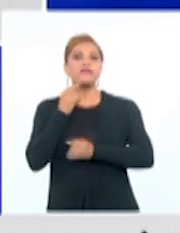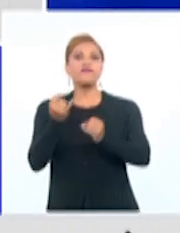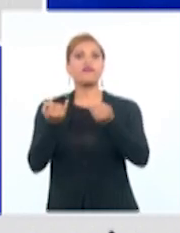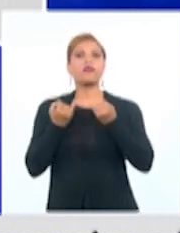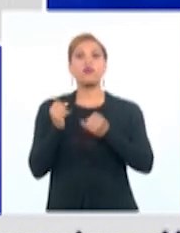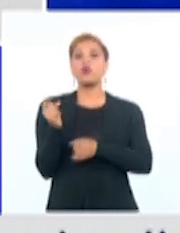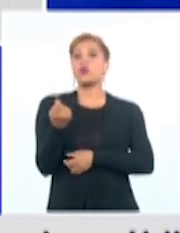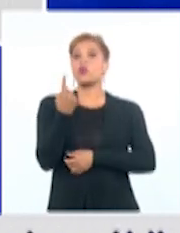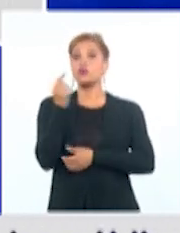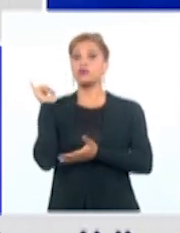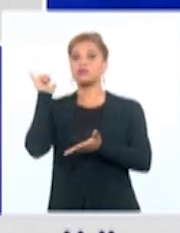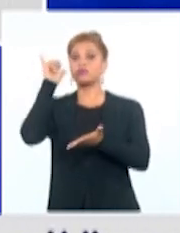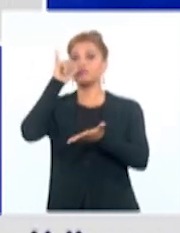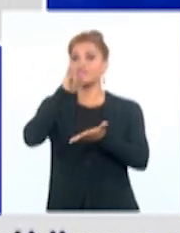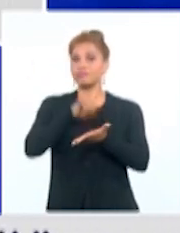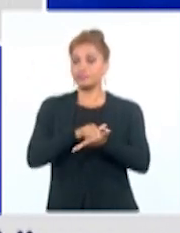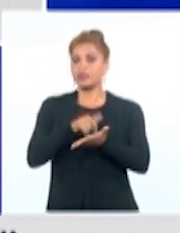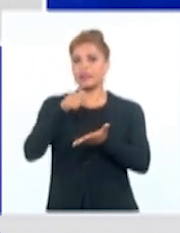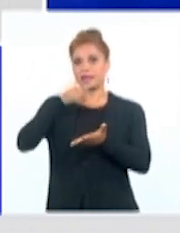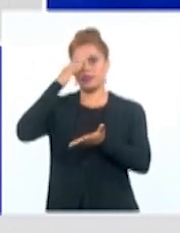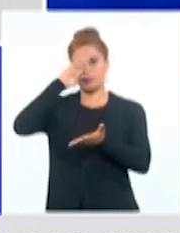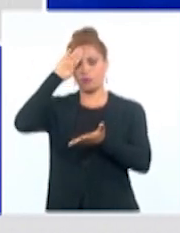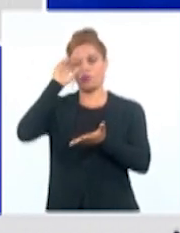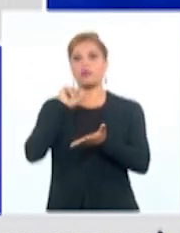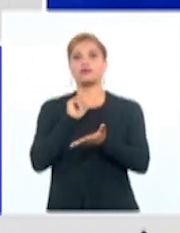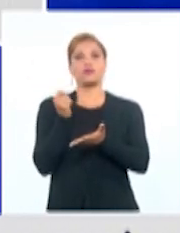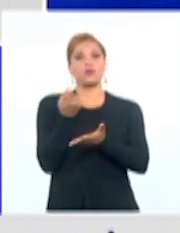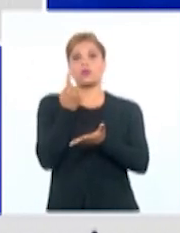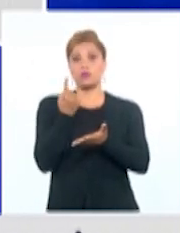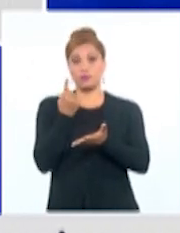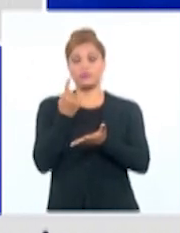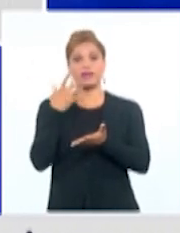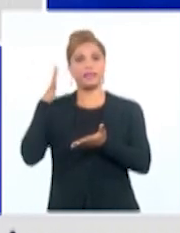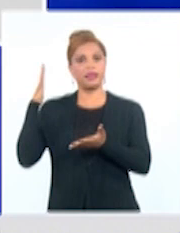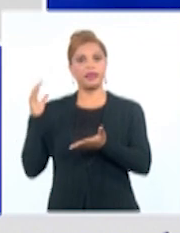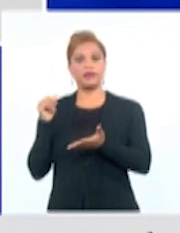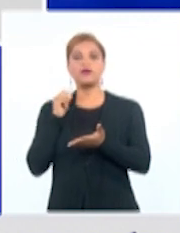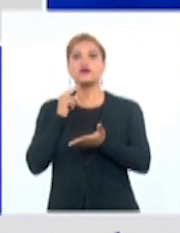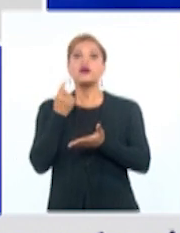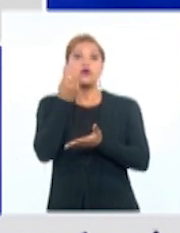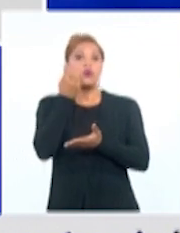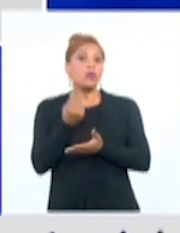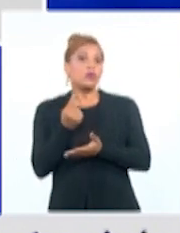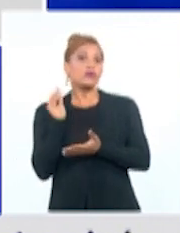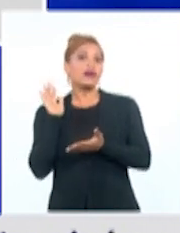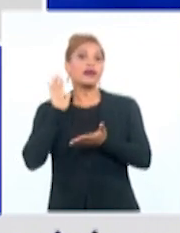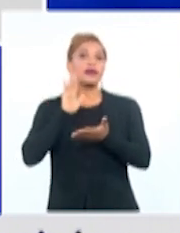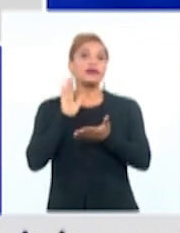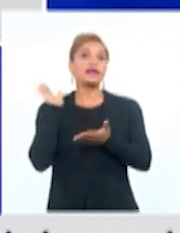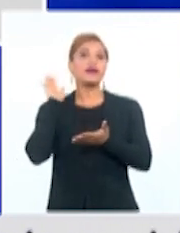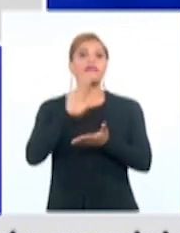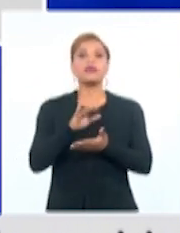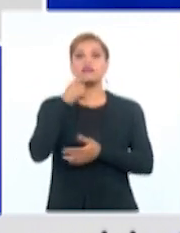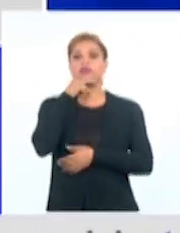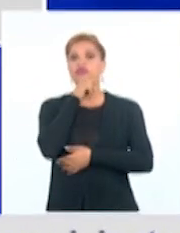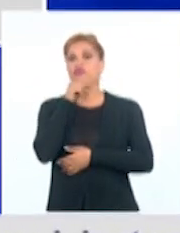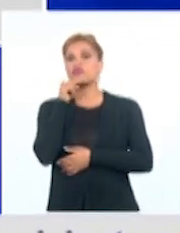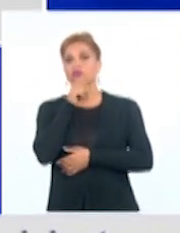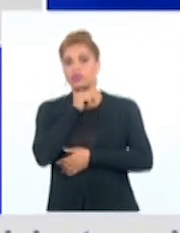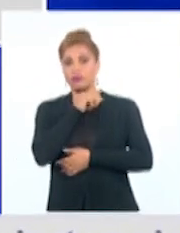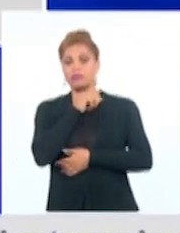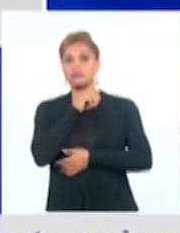caso importado en nuestro país. Estamos hablando de un viajero procedente de Rusia, viajero